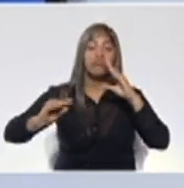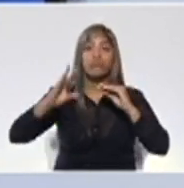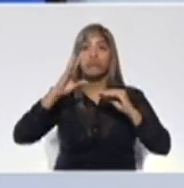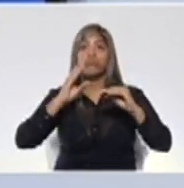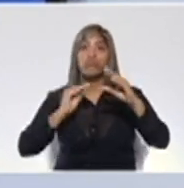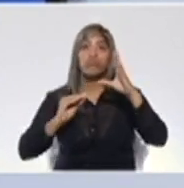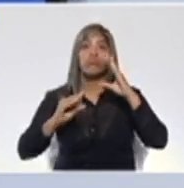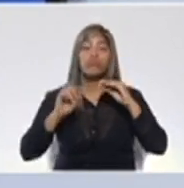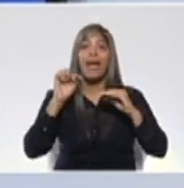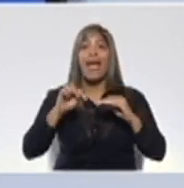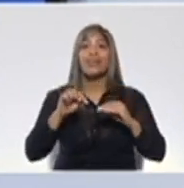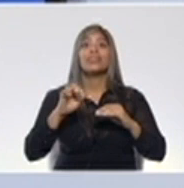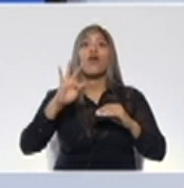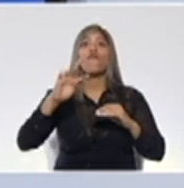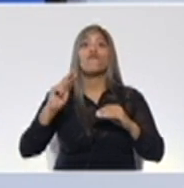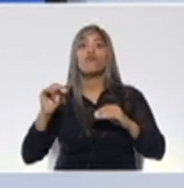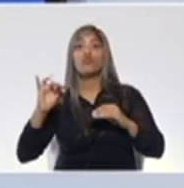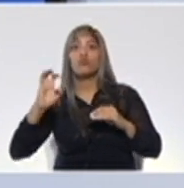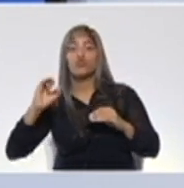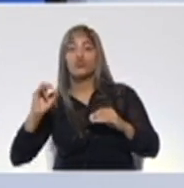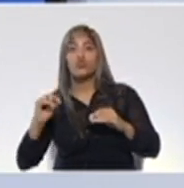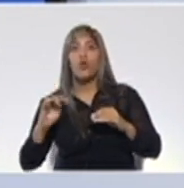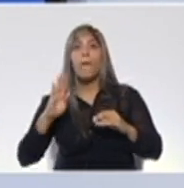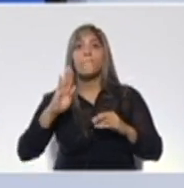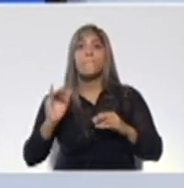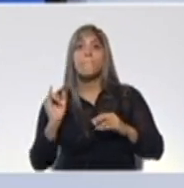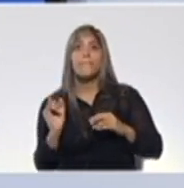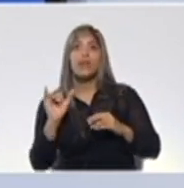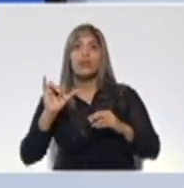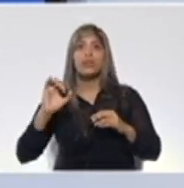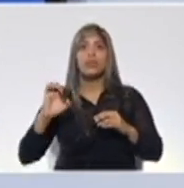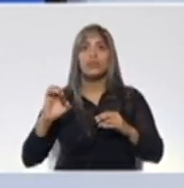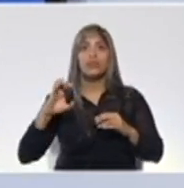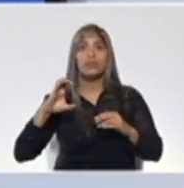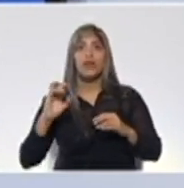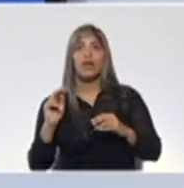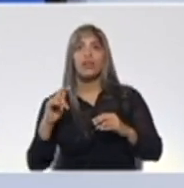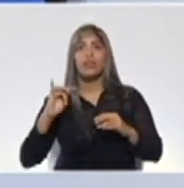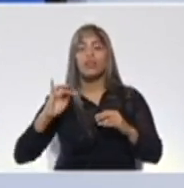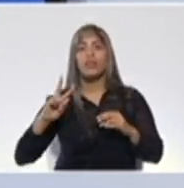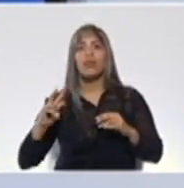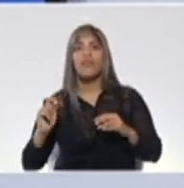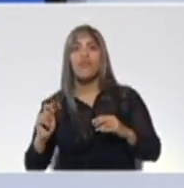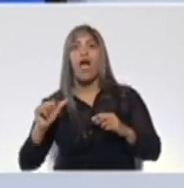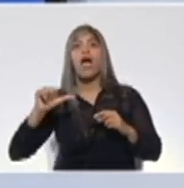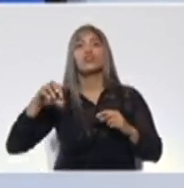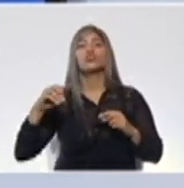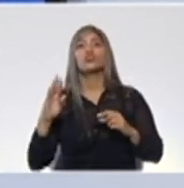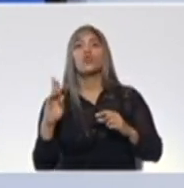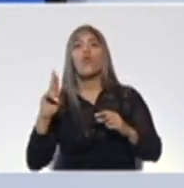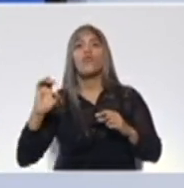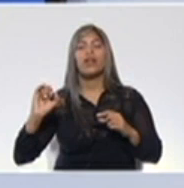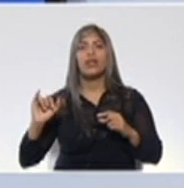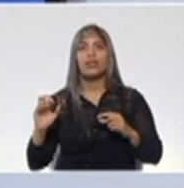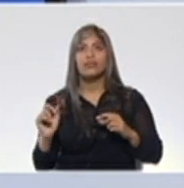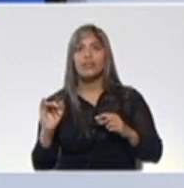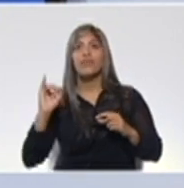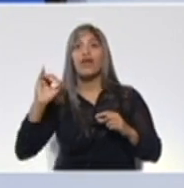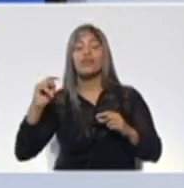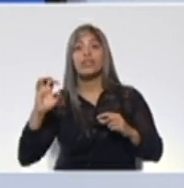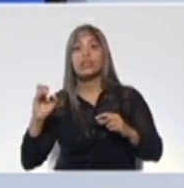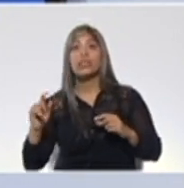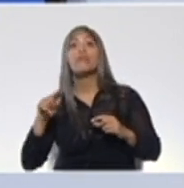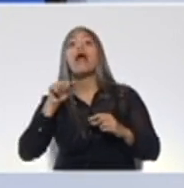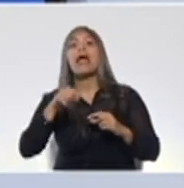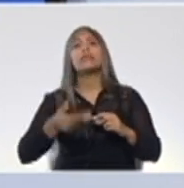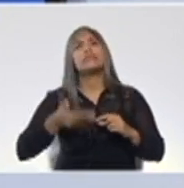funciones inyectivas, sobreyectivas y biyectivas es vital para el estudiante, pues esto le va a generar aprendizajes